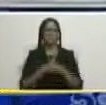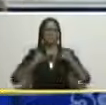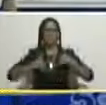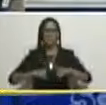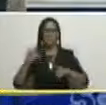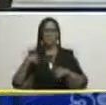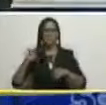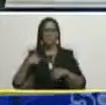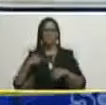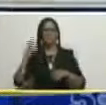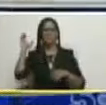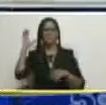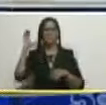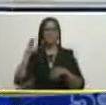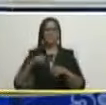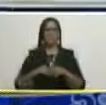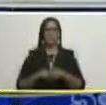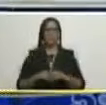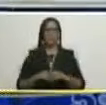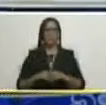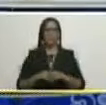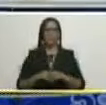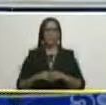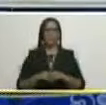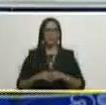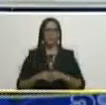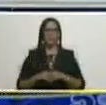que tienen, patriota.